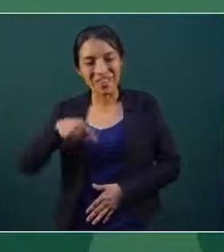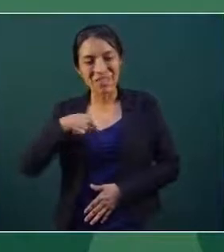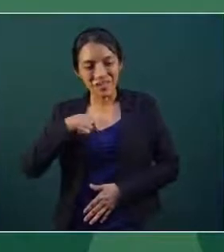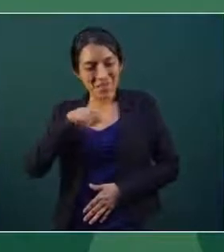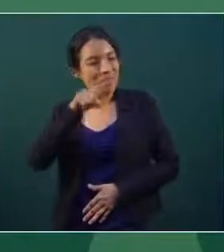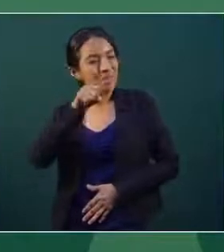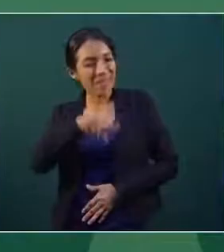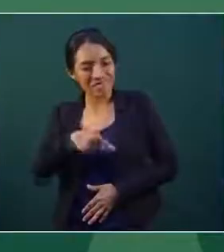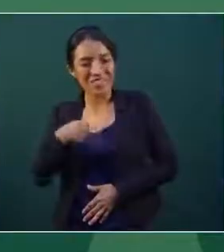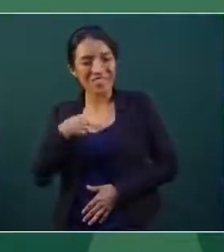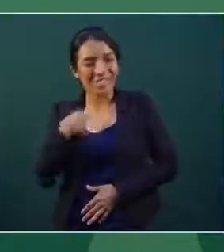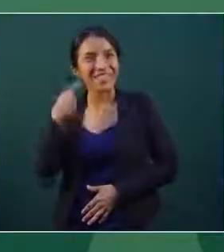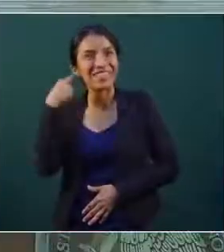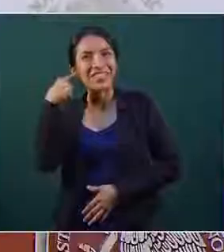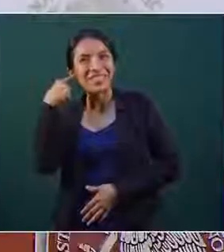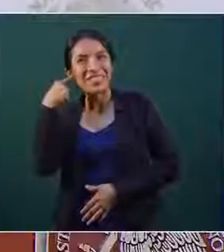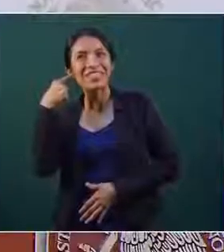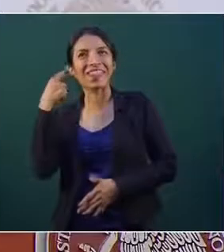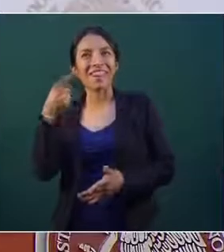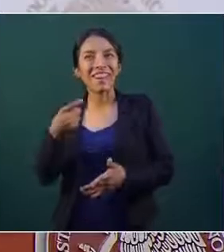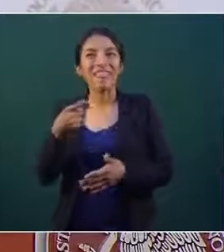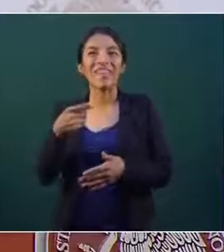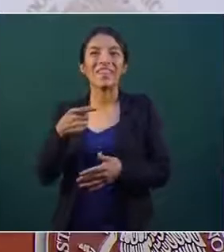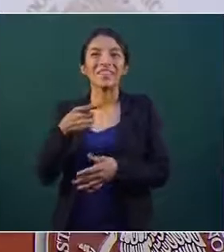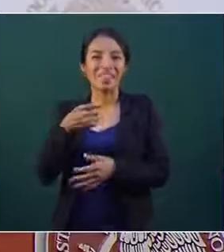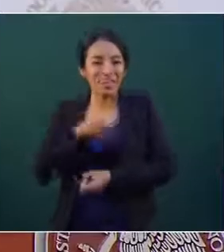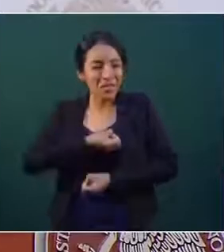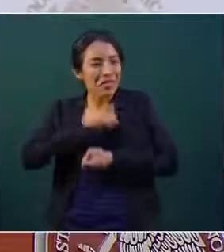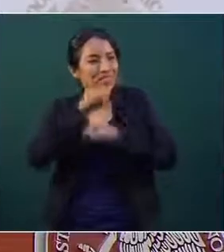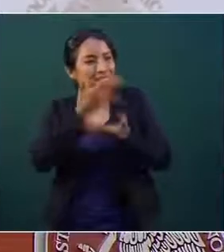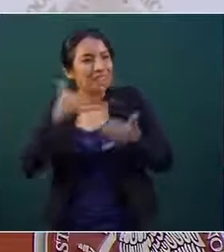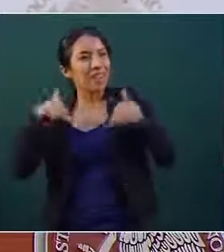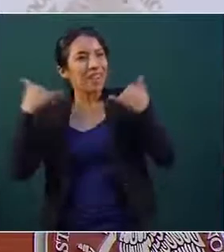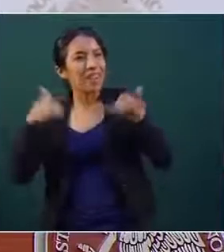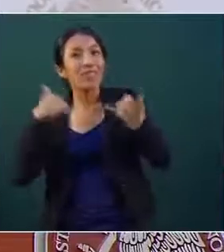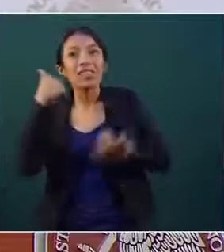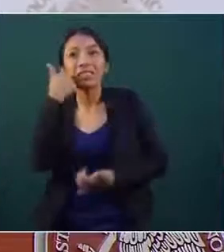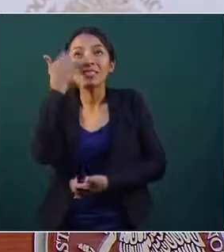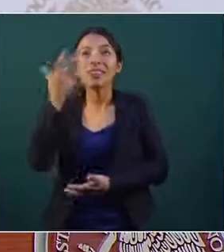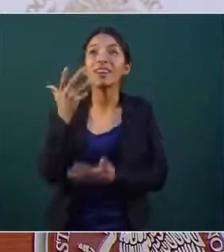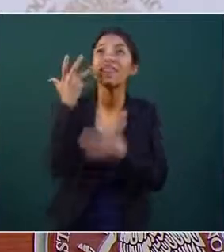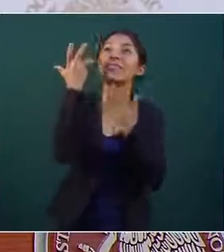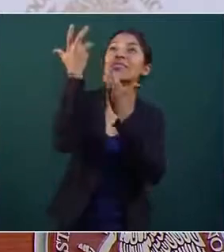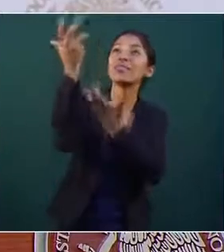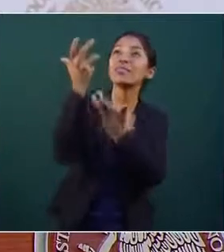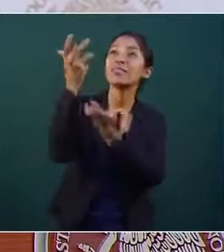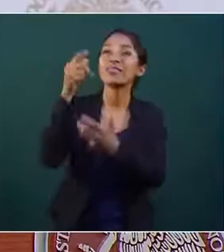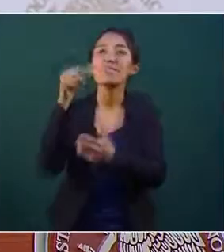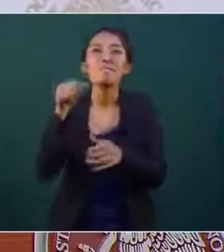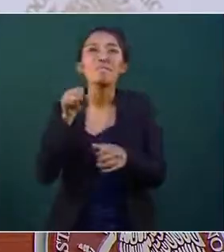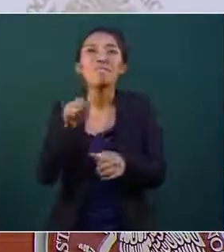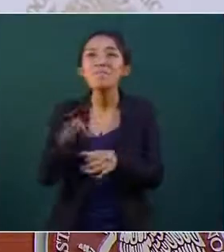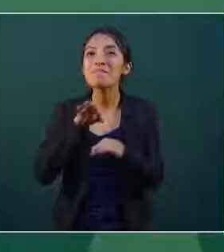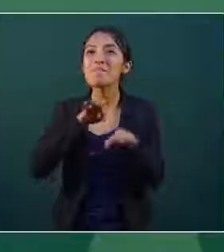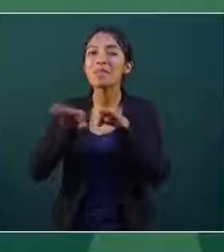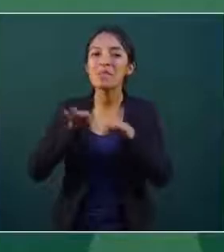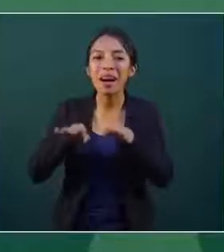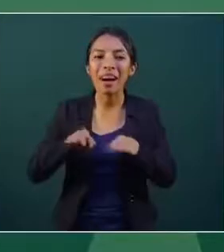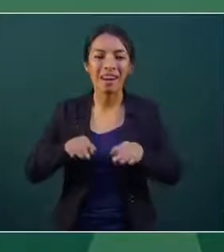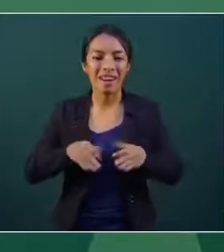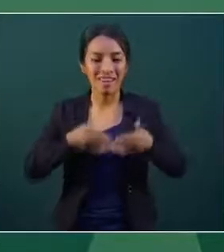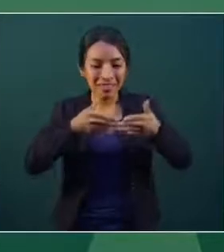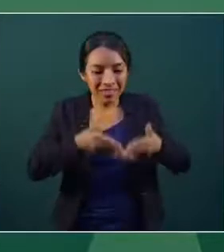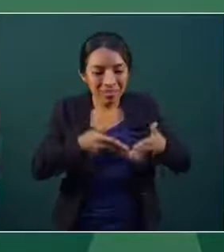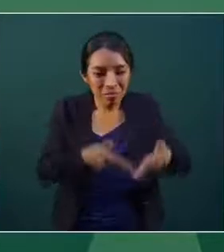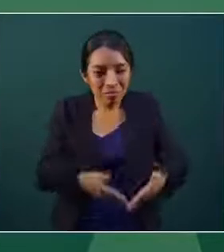comentarios. Igualmente los he oído de jóvenes que quisieran estar en la Guardia Nacional, en la Secretaría de